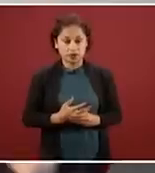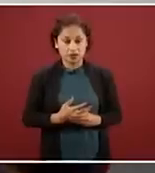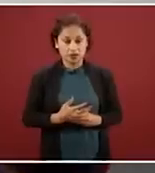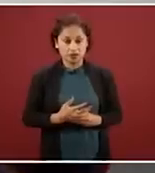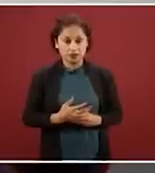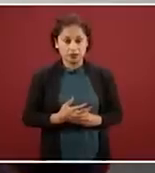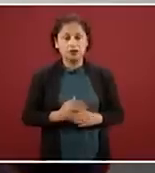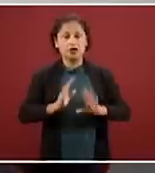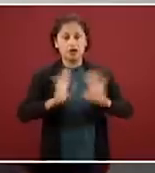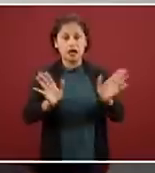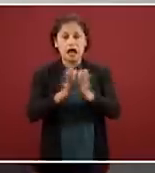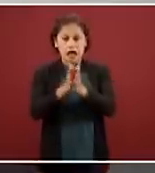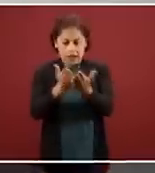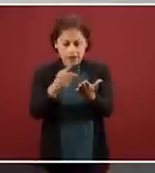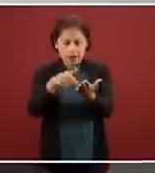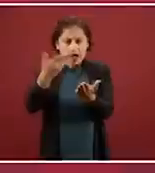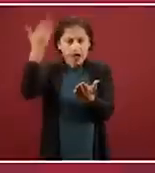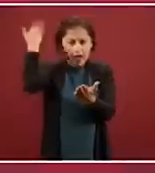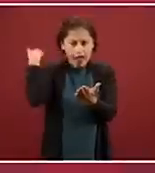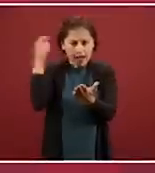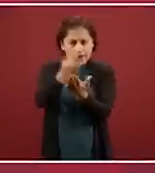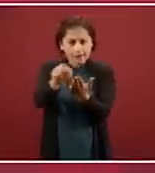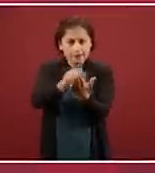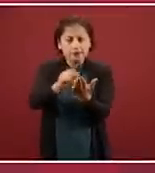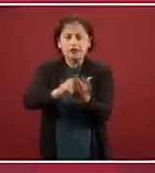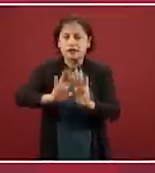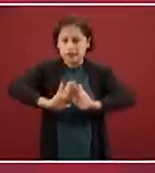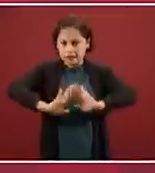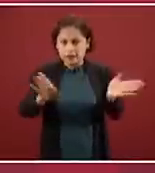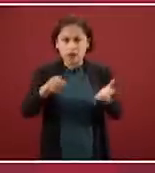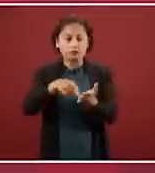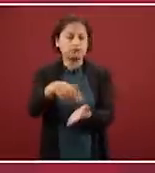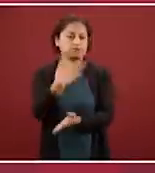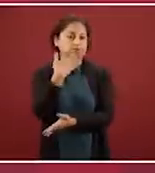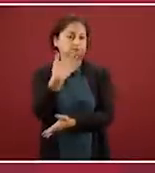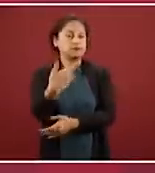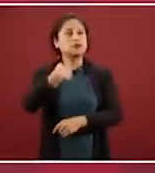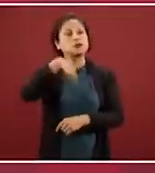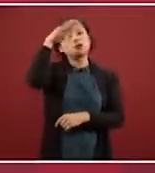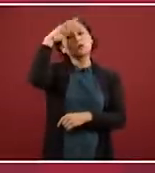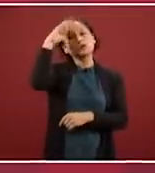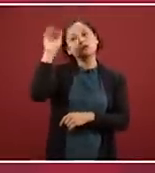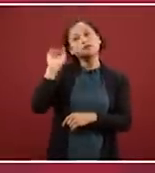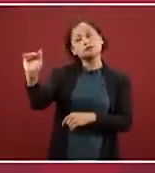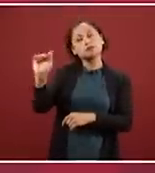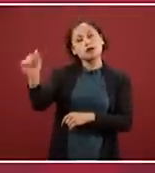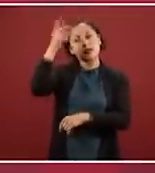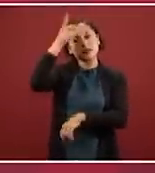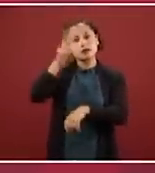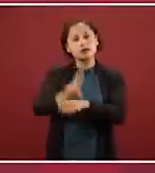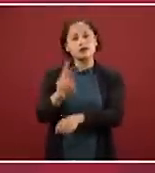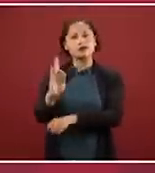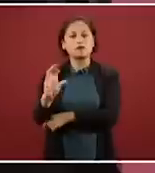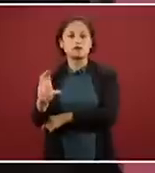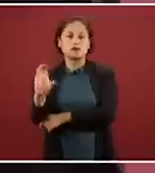Estamos pensando, tengo que hablar con el director del Fondo de Cultura Económica